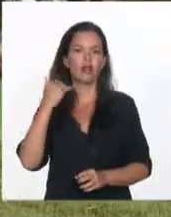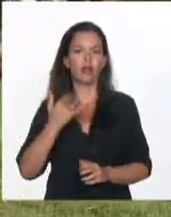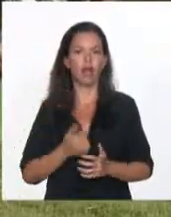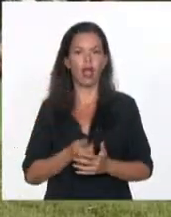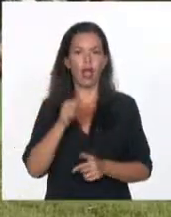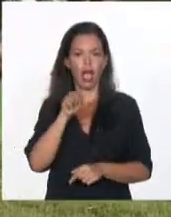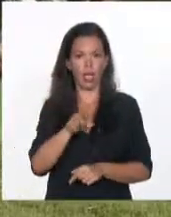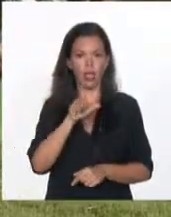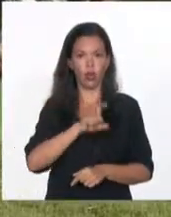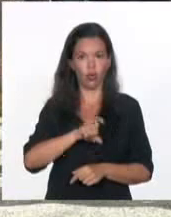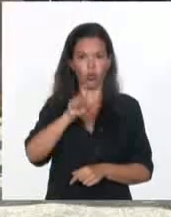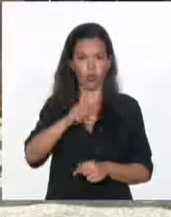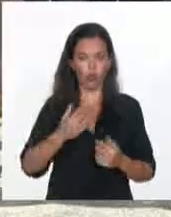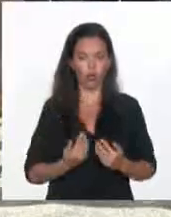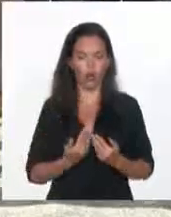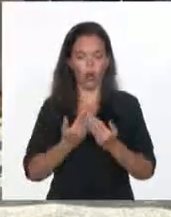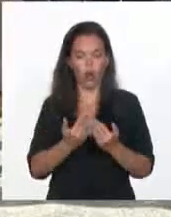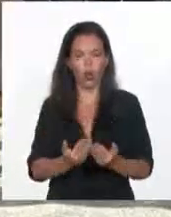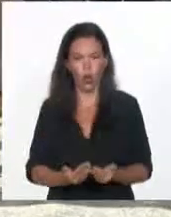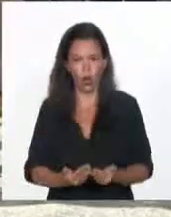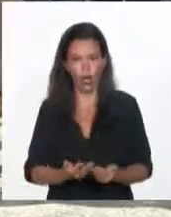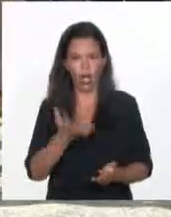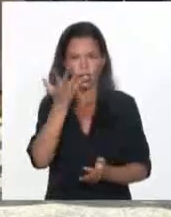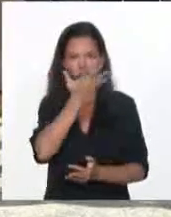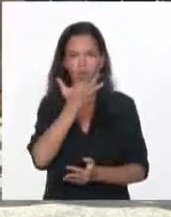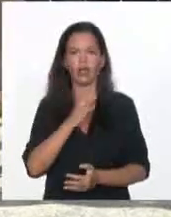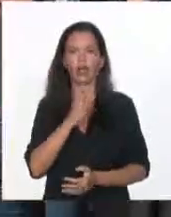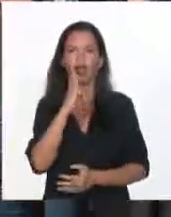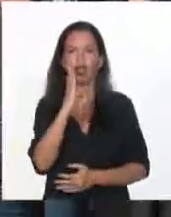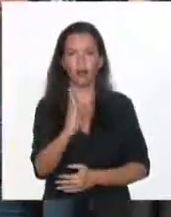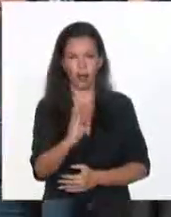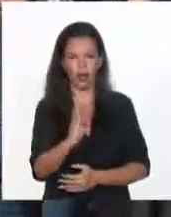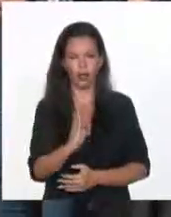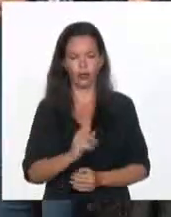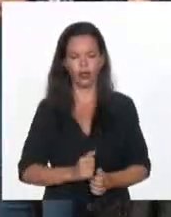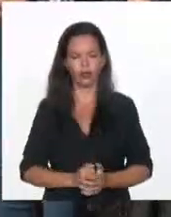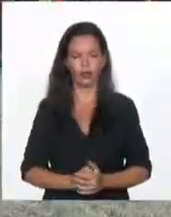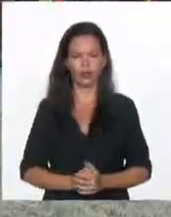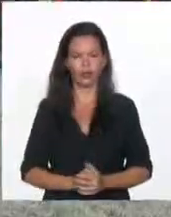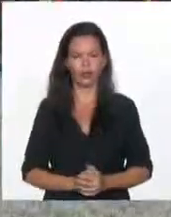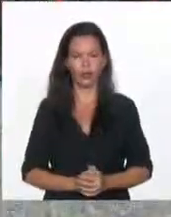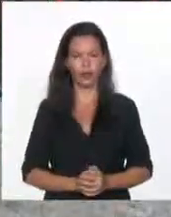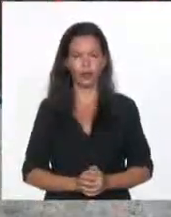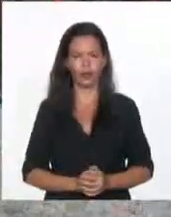últimos honores para quienes llegaron a respetarse y admirarse como padre e hijo.